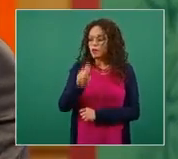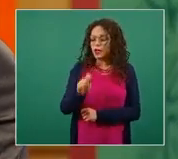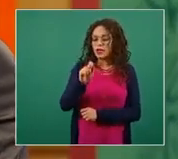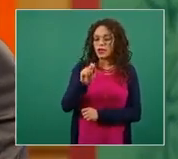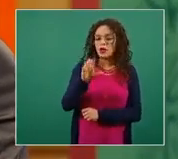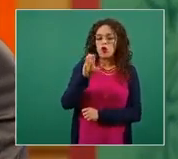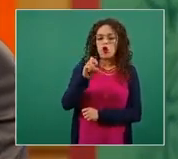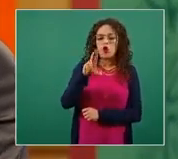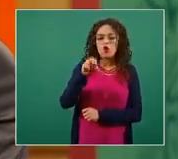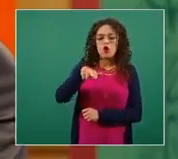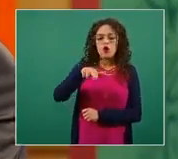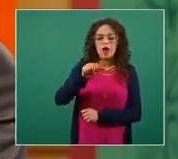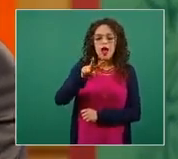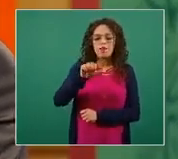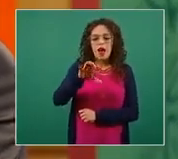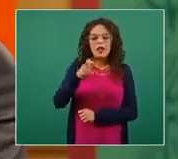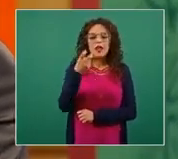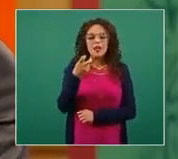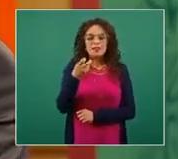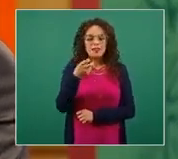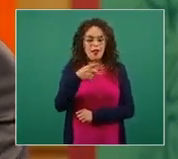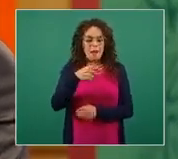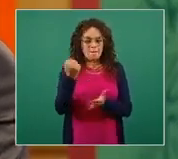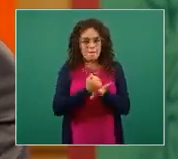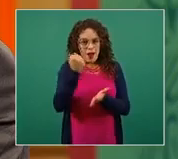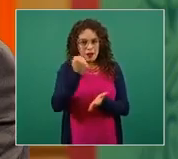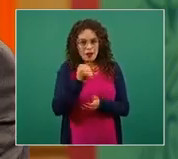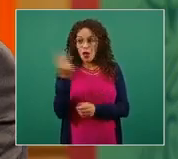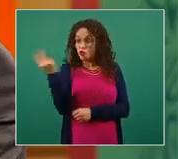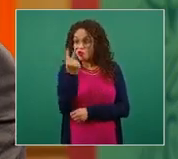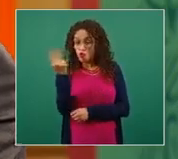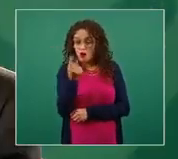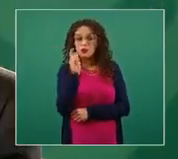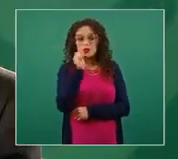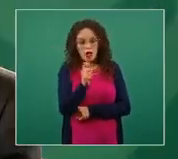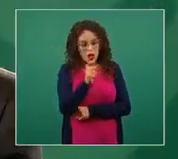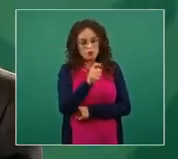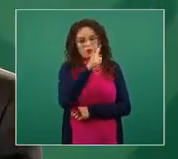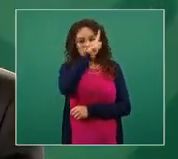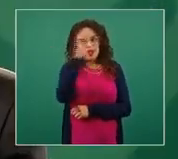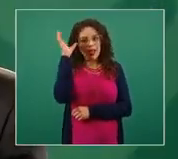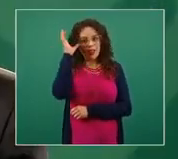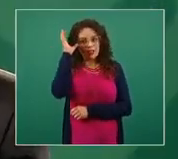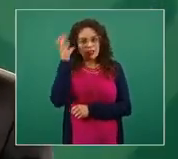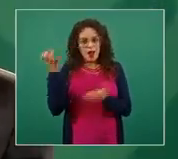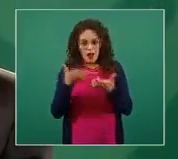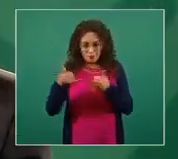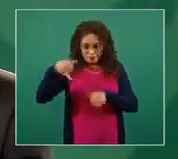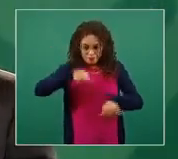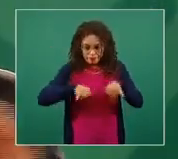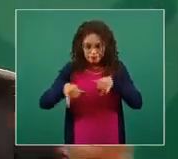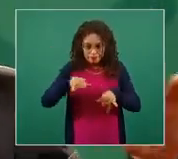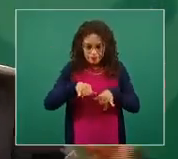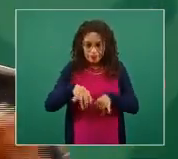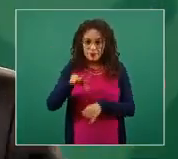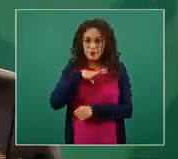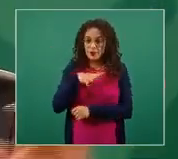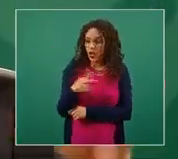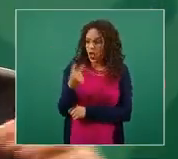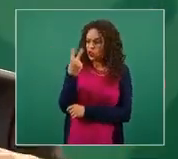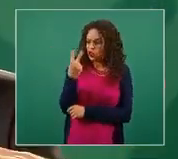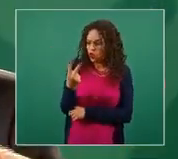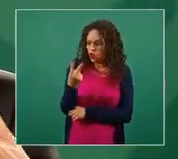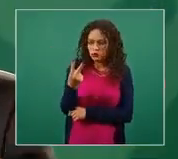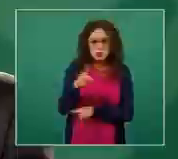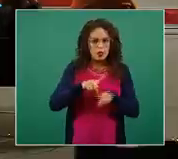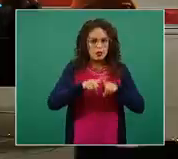es la marca de la vacuna, ambas de origen chino. Y en ambos casos hay datos variables entre los distintos países